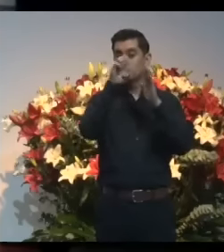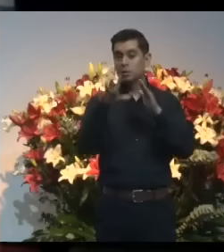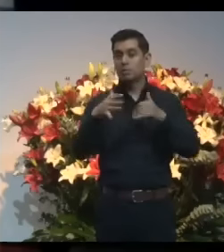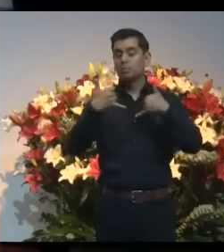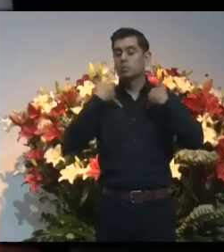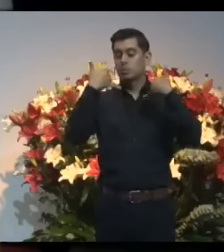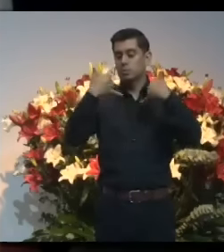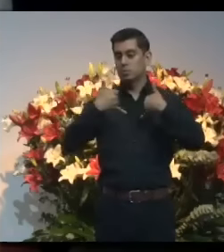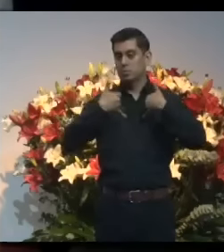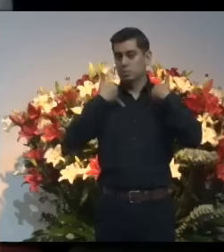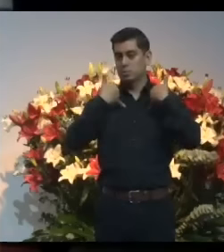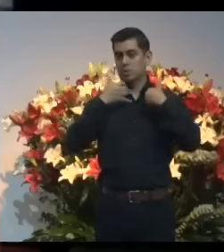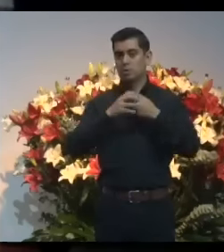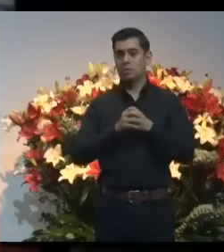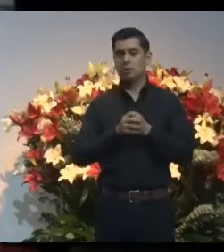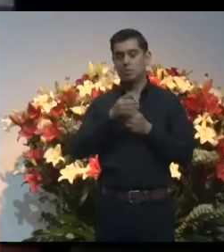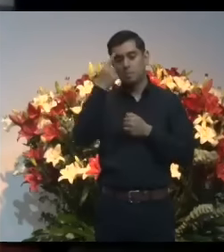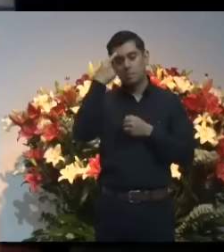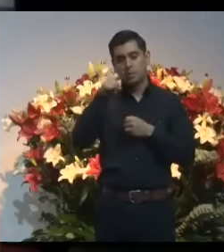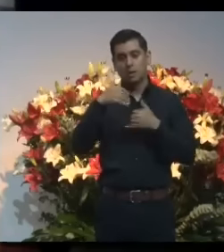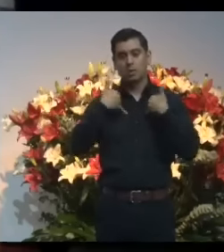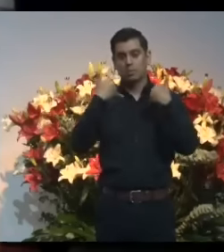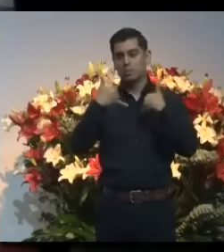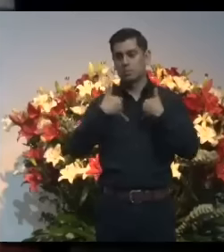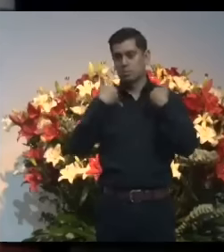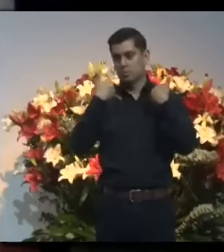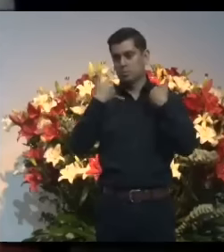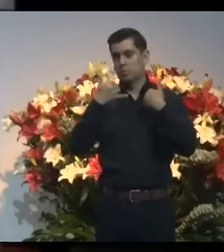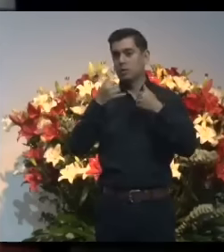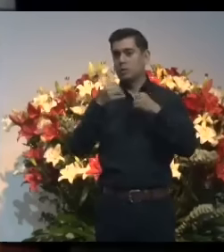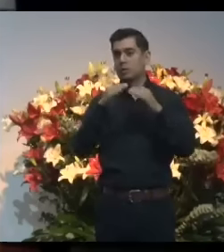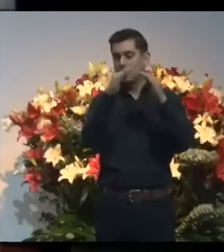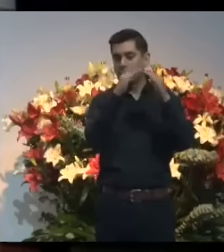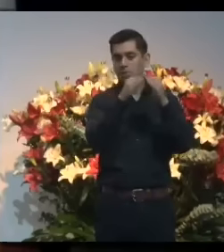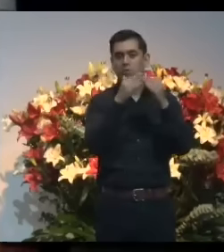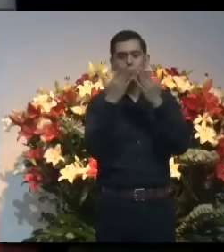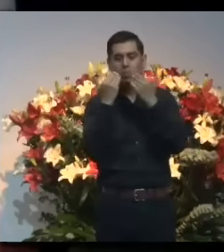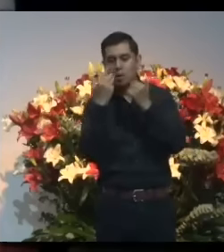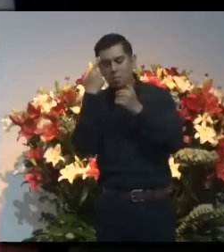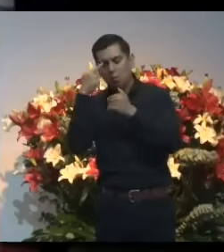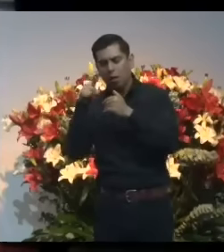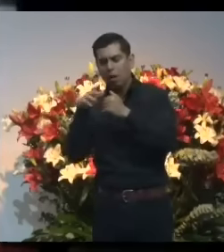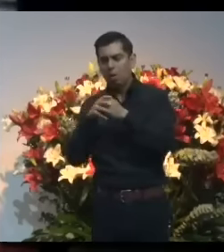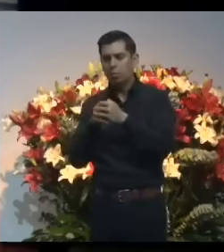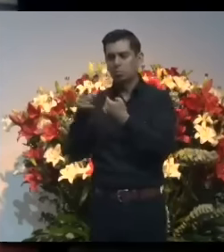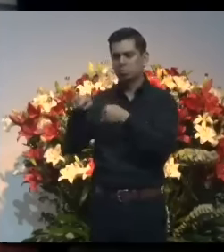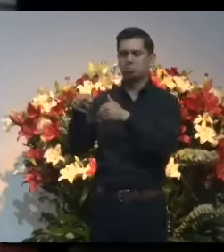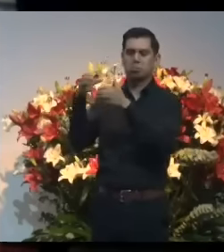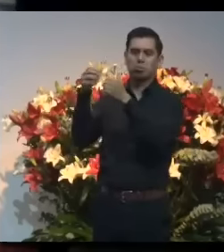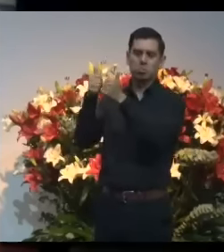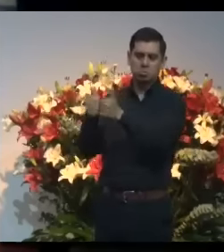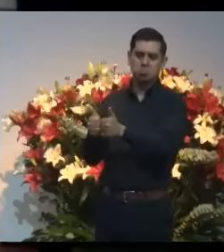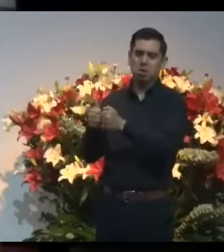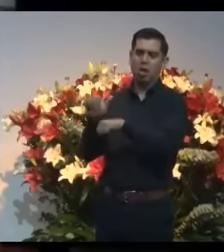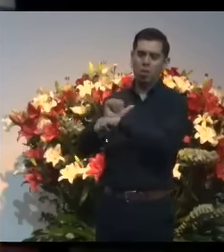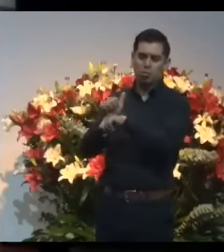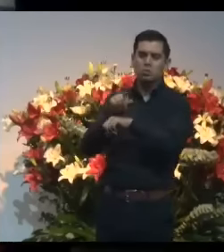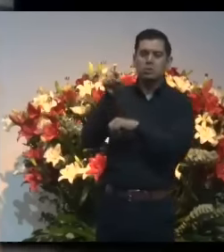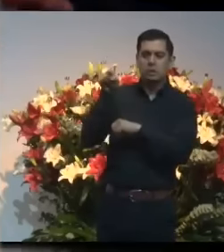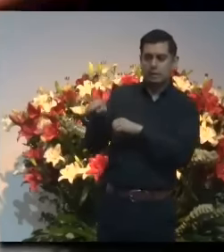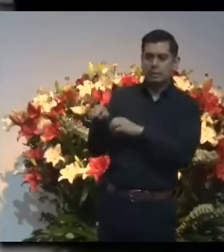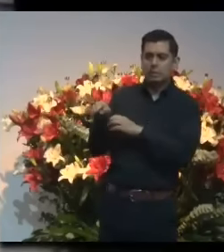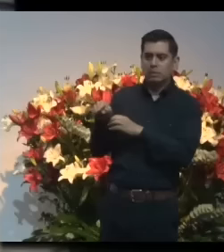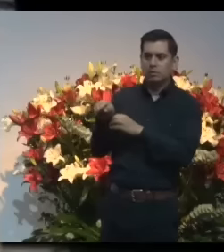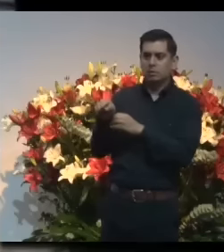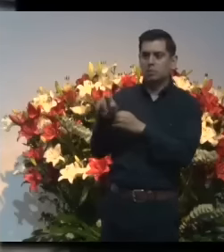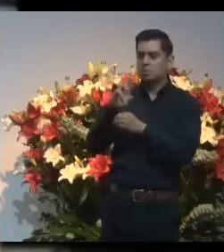no tengan estacionamiento, porque eso va a abaratar muchísimo el costo de la vivienda. Si en lugar de tener estacionamiento y